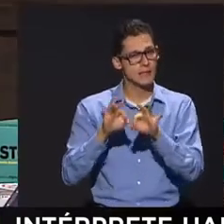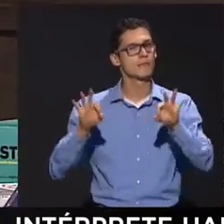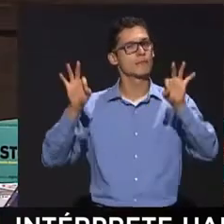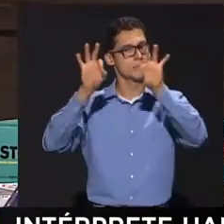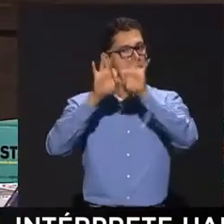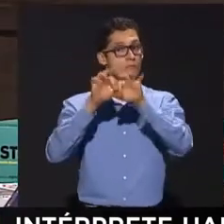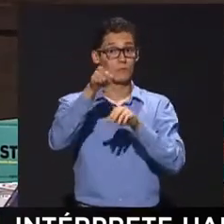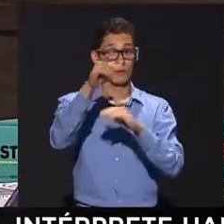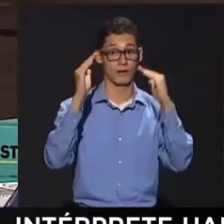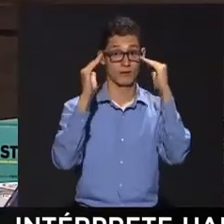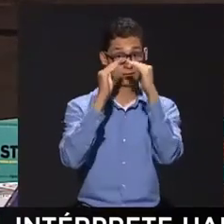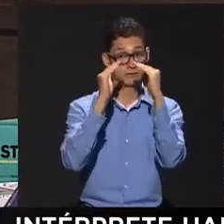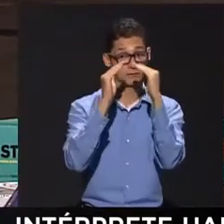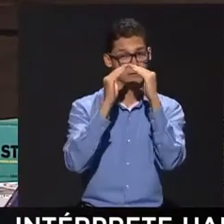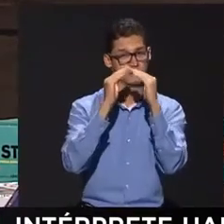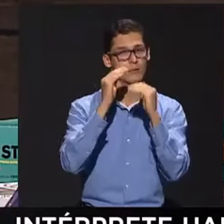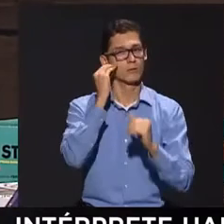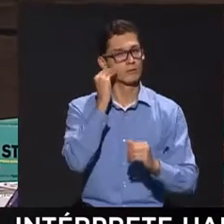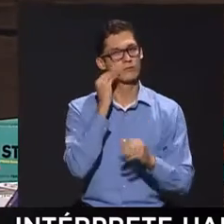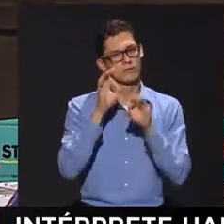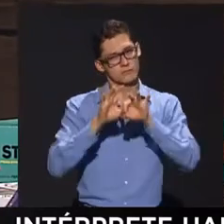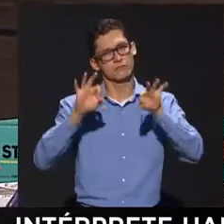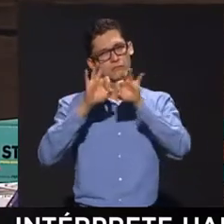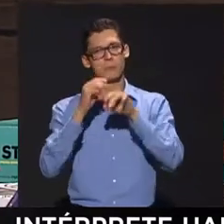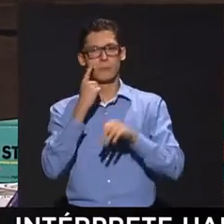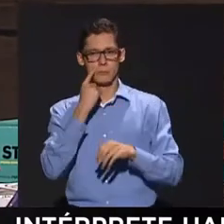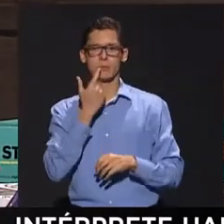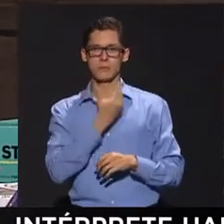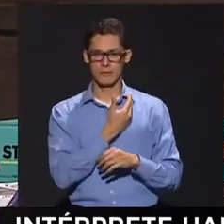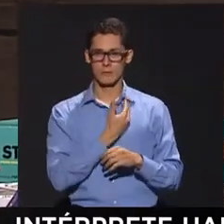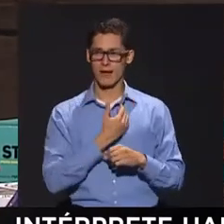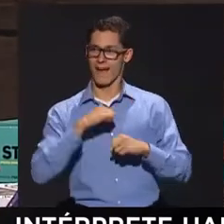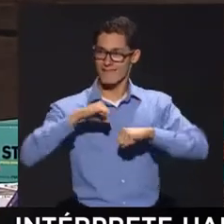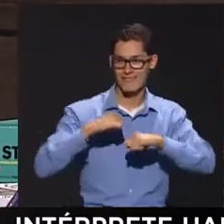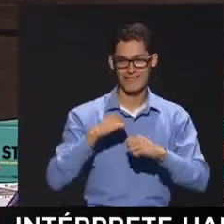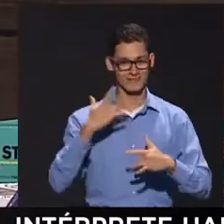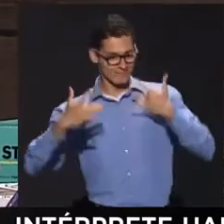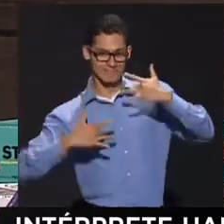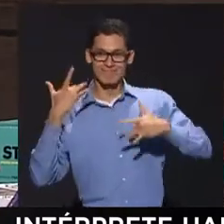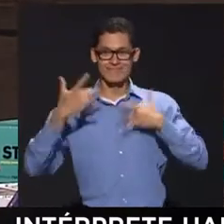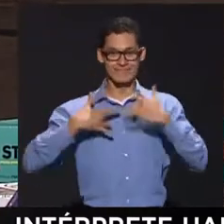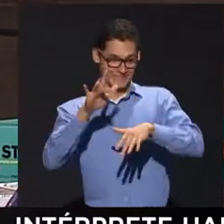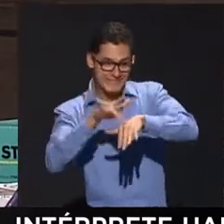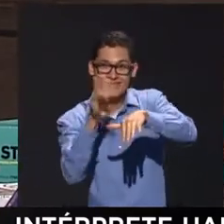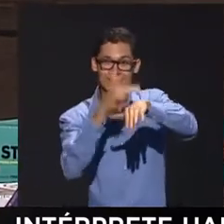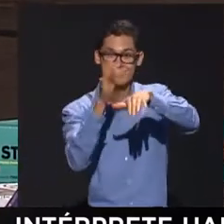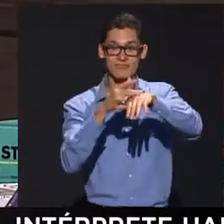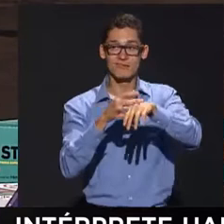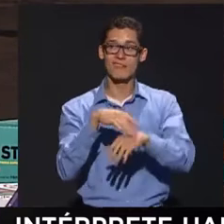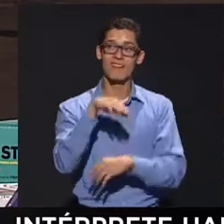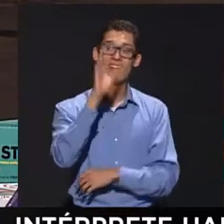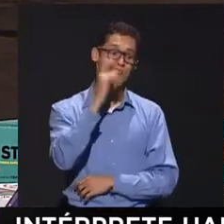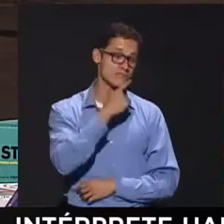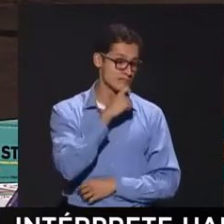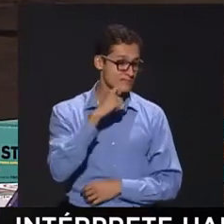para que los chicos y las chicas aprendan, que no se nos haga una carga dura el